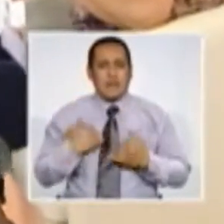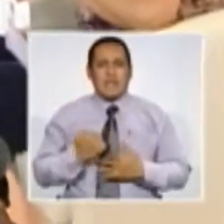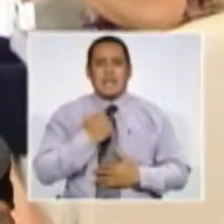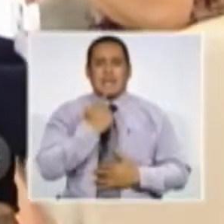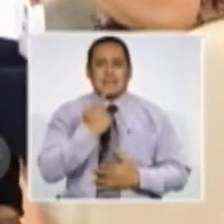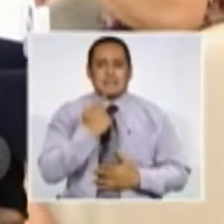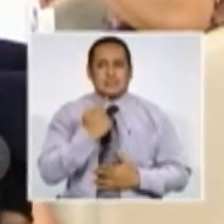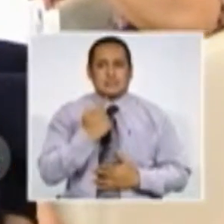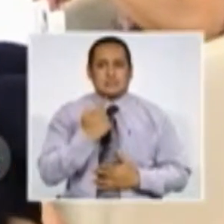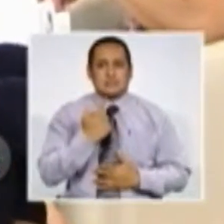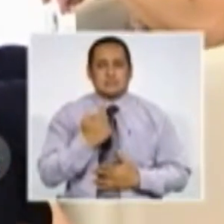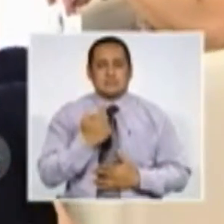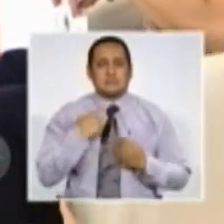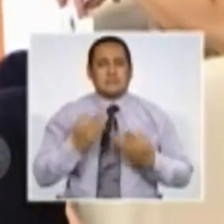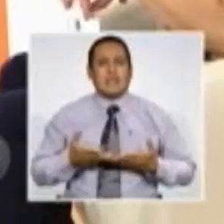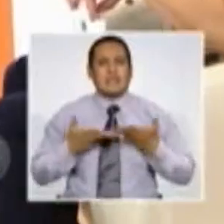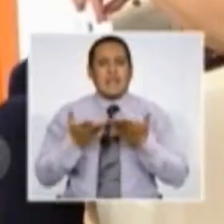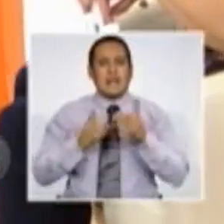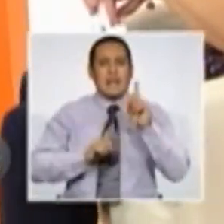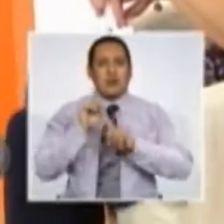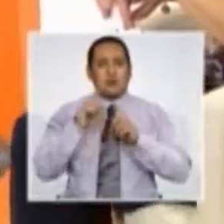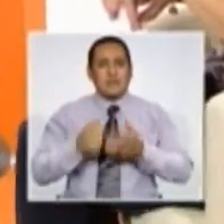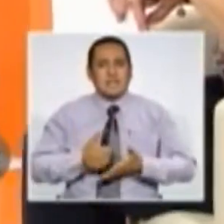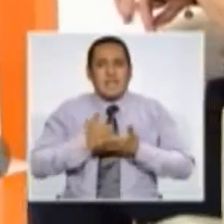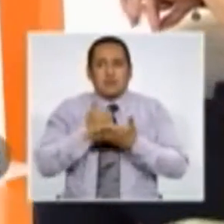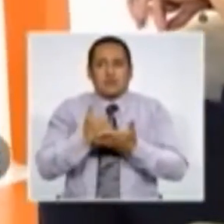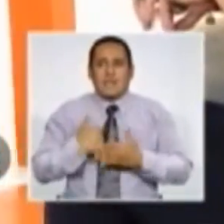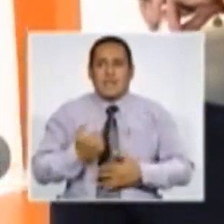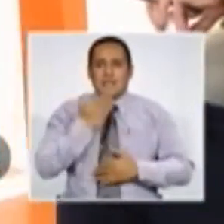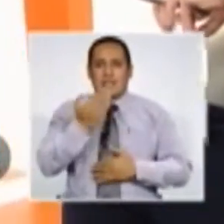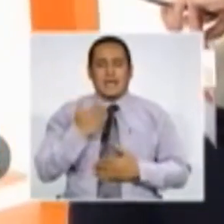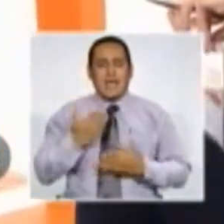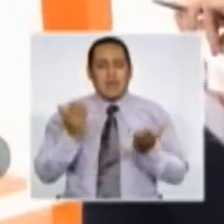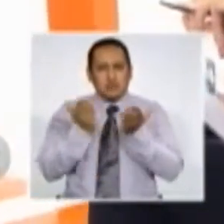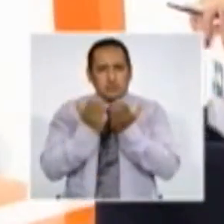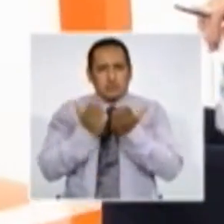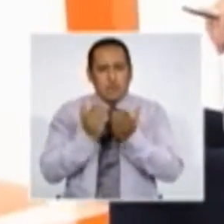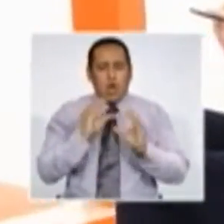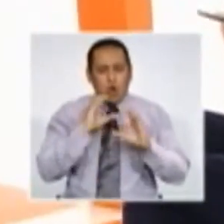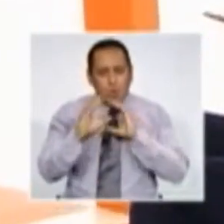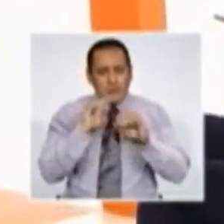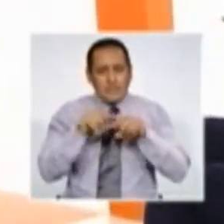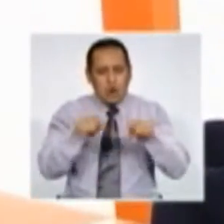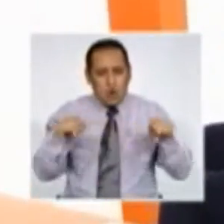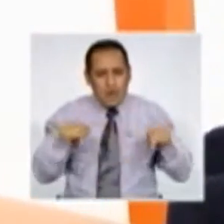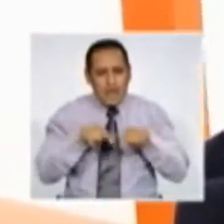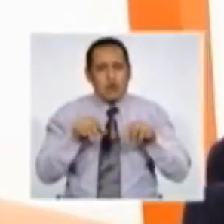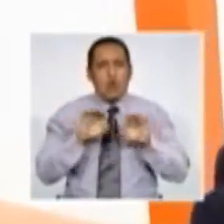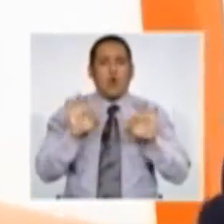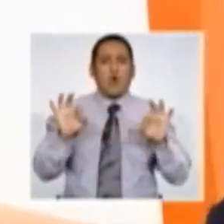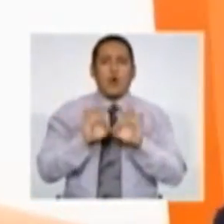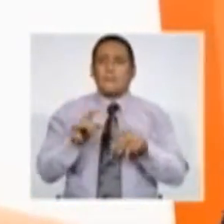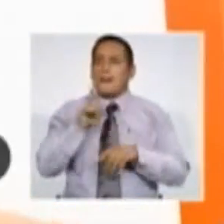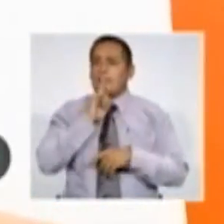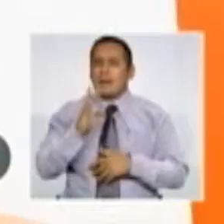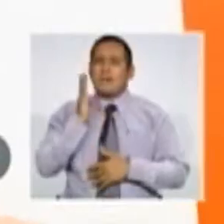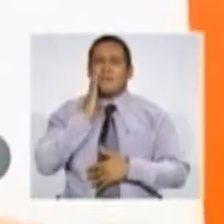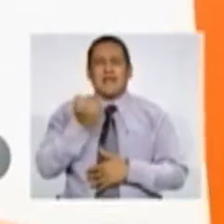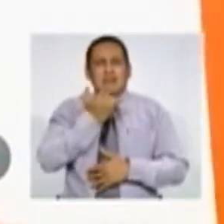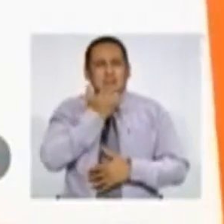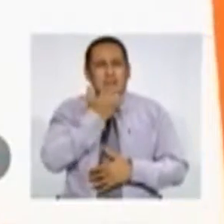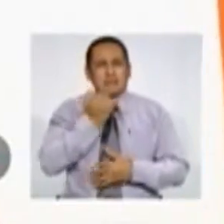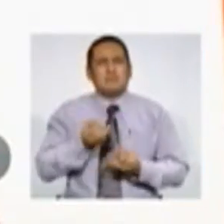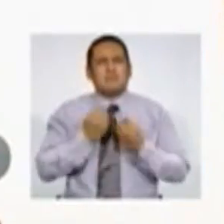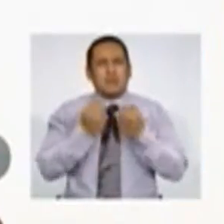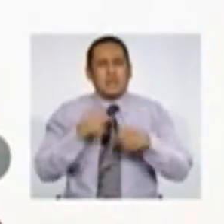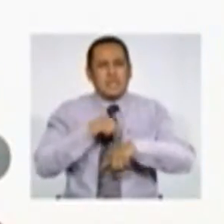es, digamos, darles algunas facilidades a los alumnos o conversar con ellos o con sus padres, ¿no? ¿Qué está